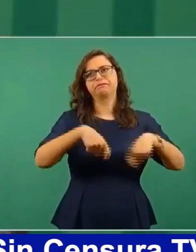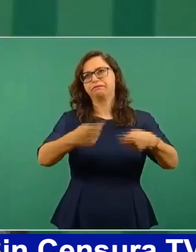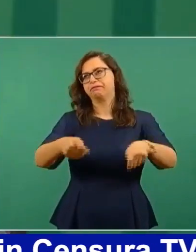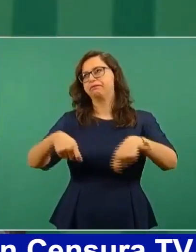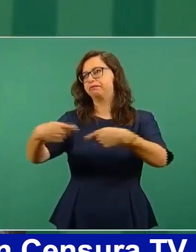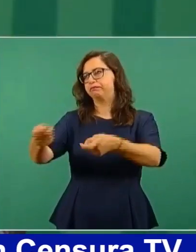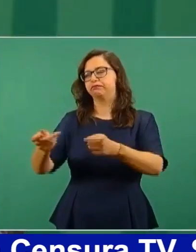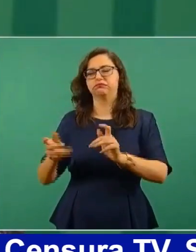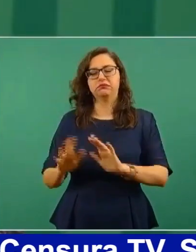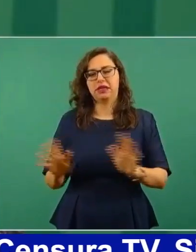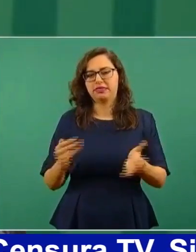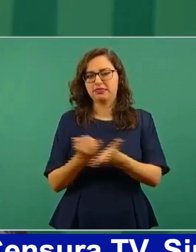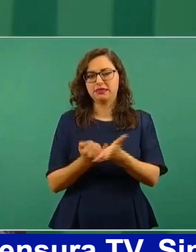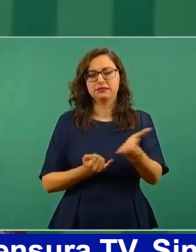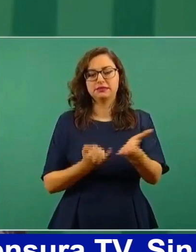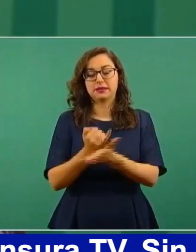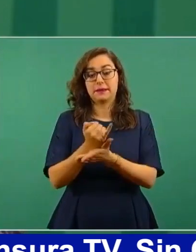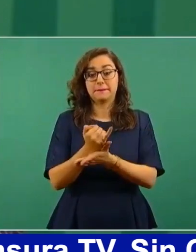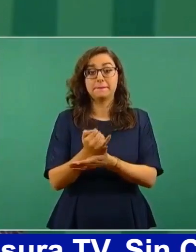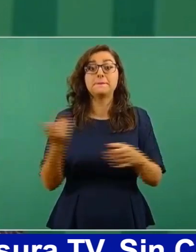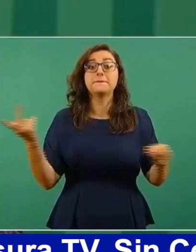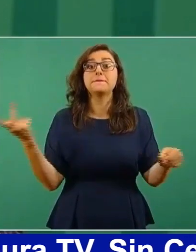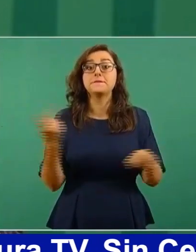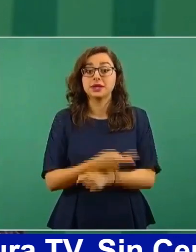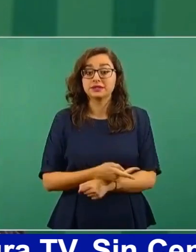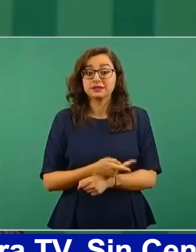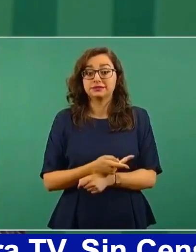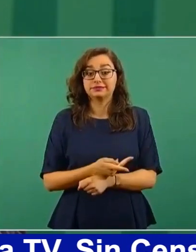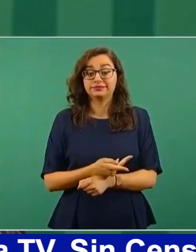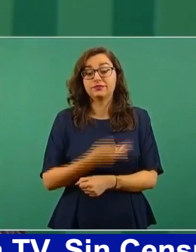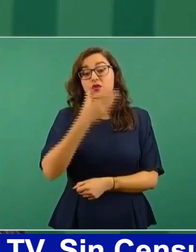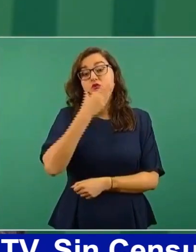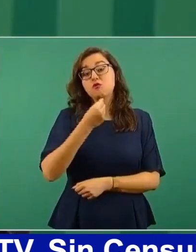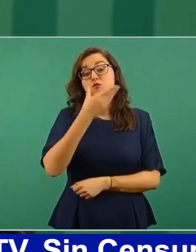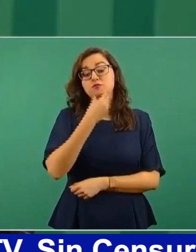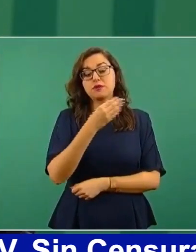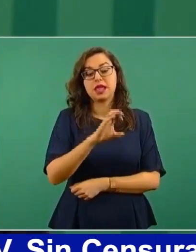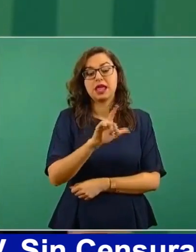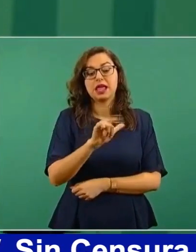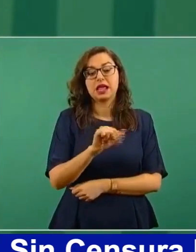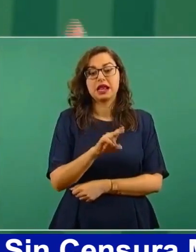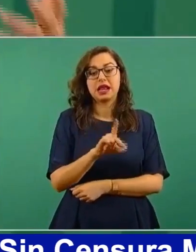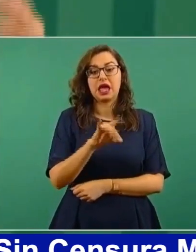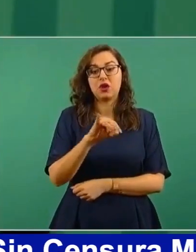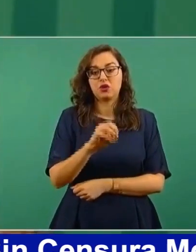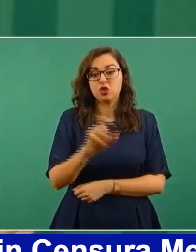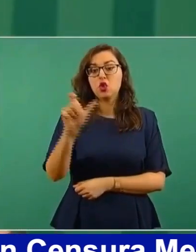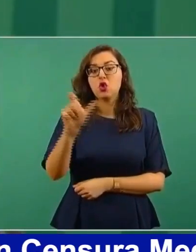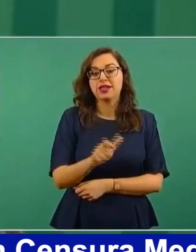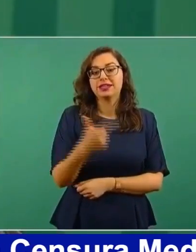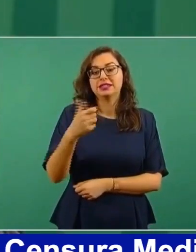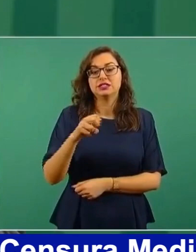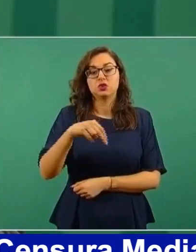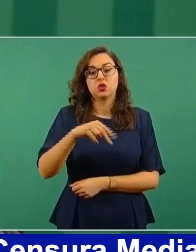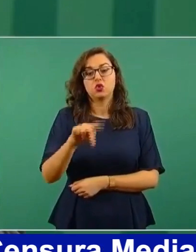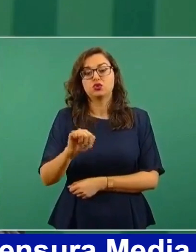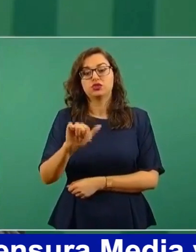entonces, Claudio X González se metió al negocio